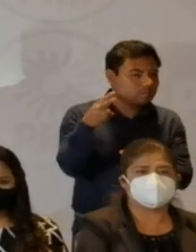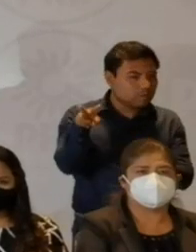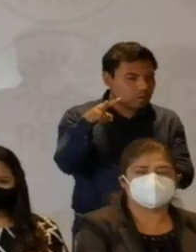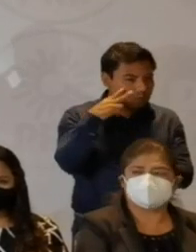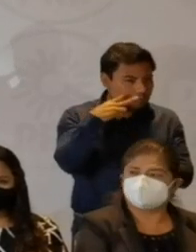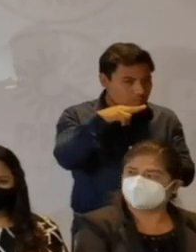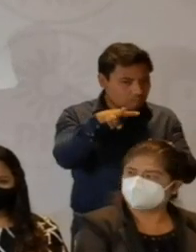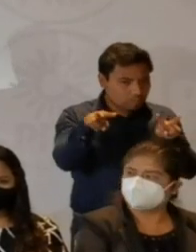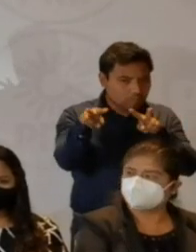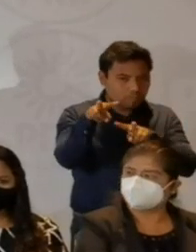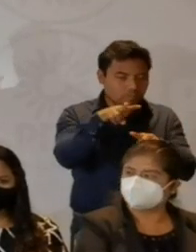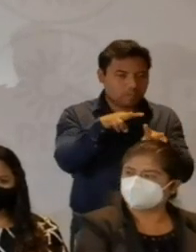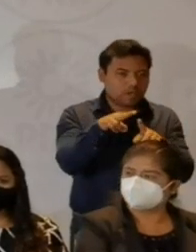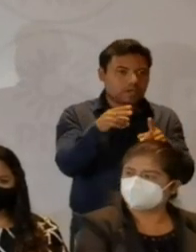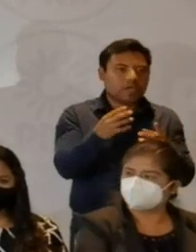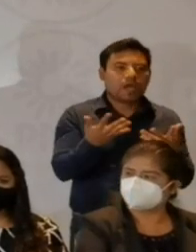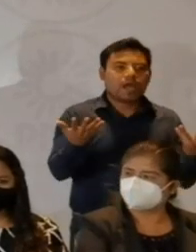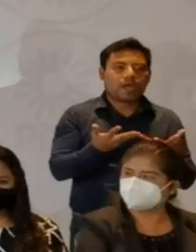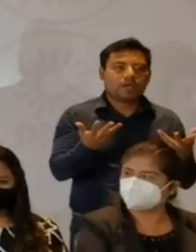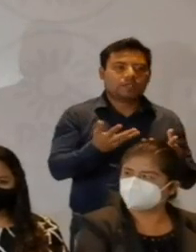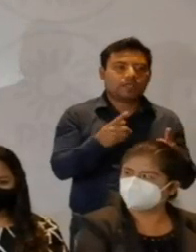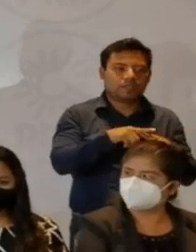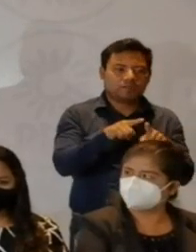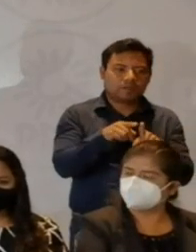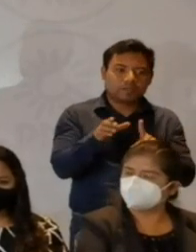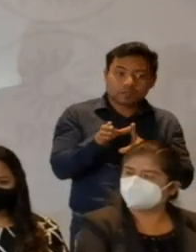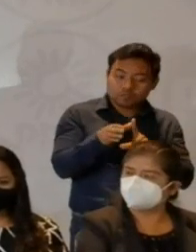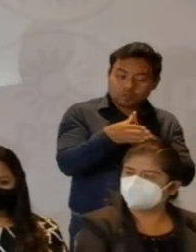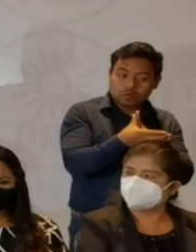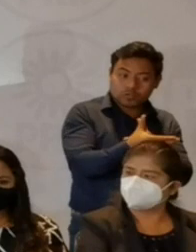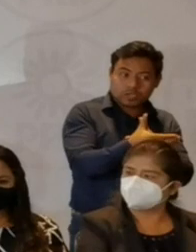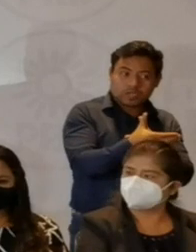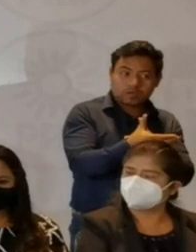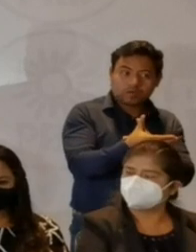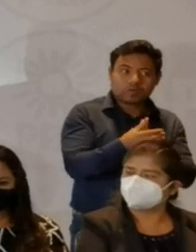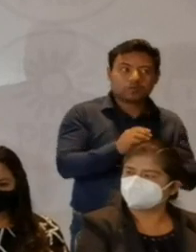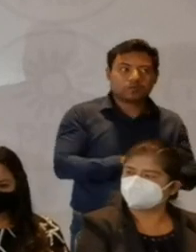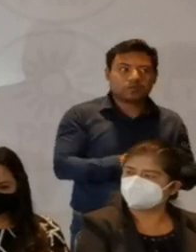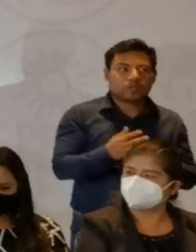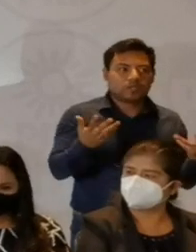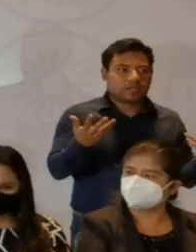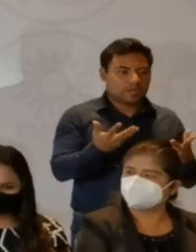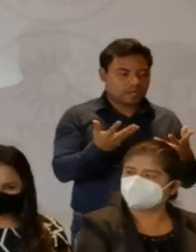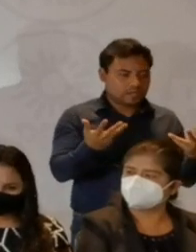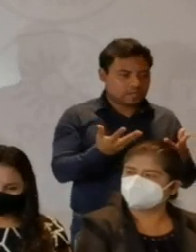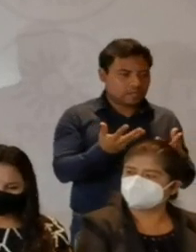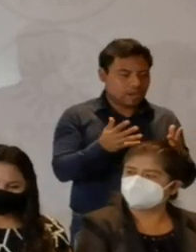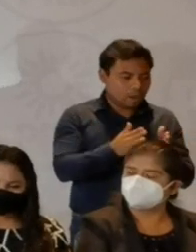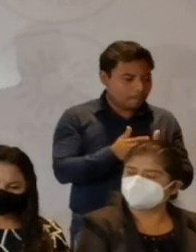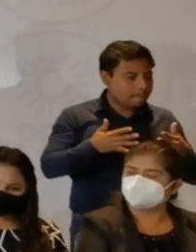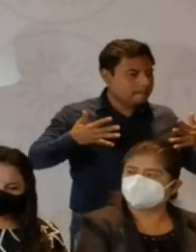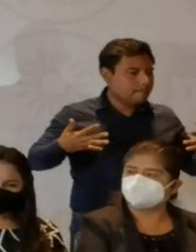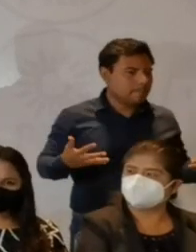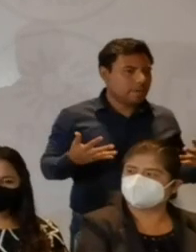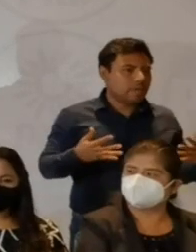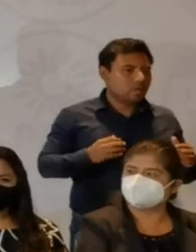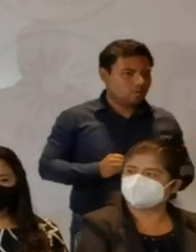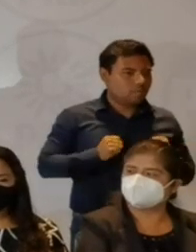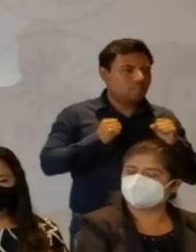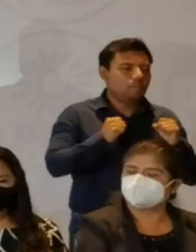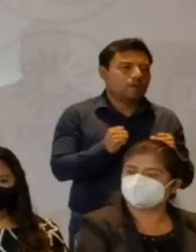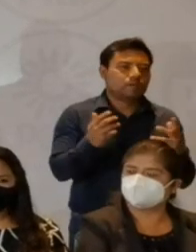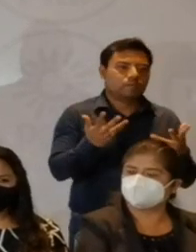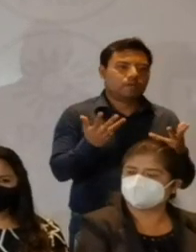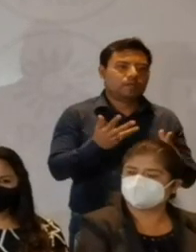consejo consultivo, que se tiene que fortalecer, el consejo consultivo se tiene que crear y dar mayor fortalecimiento para que